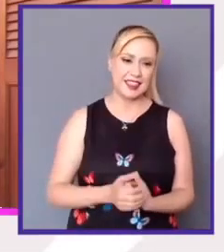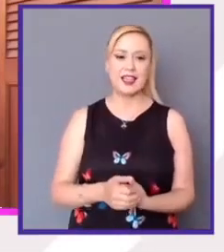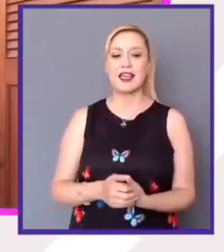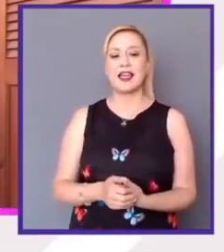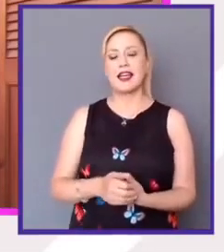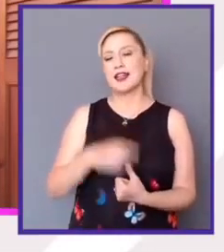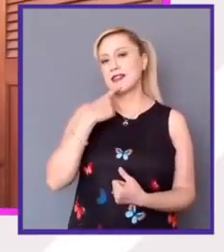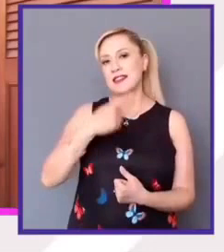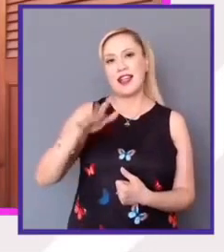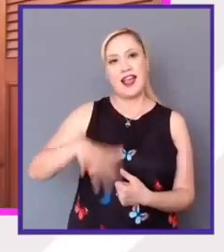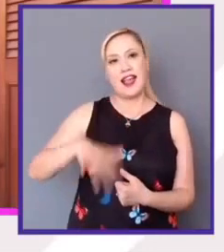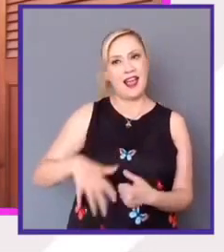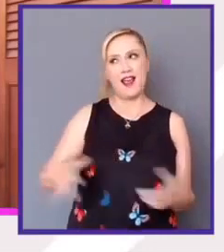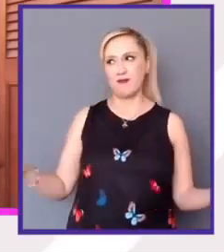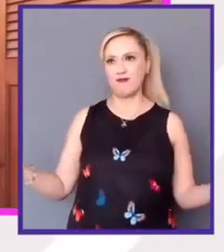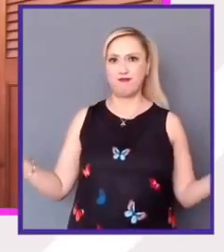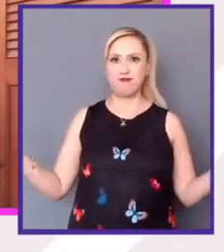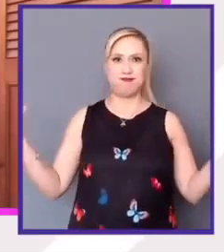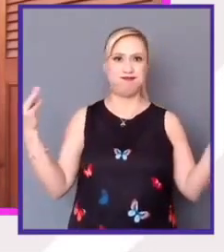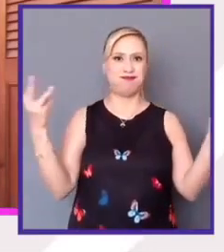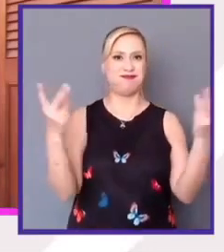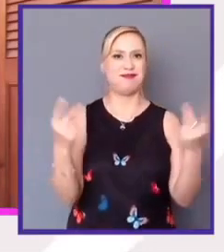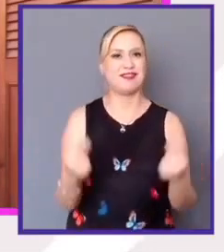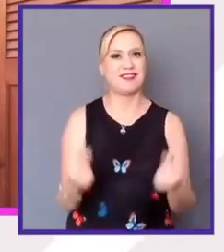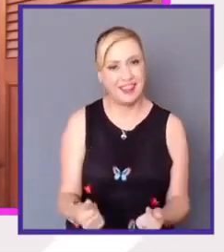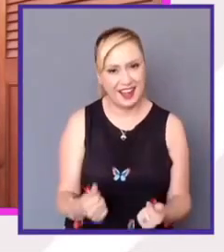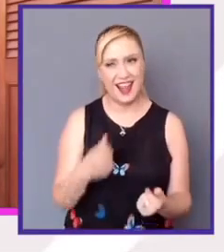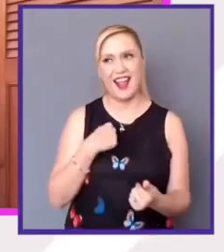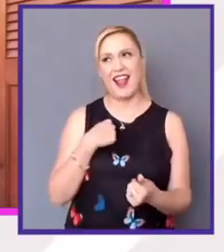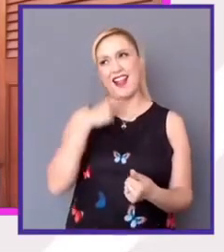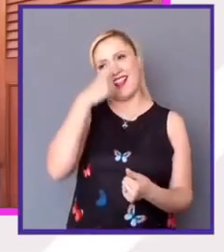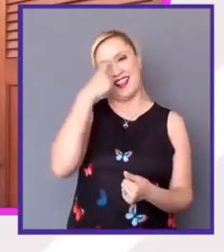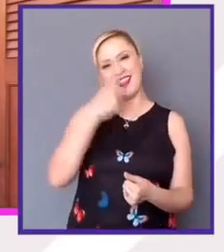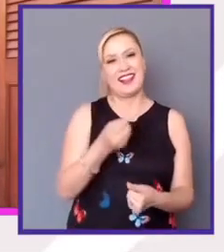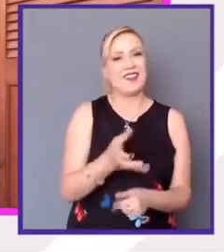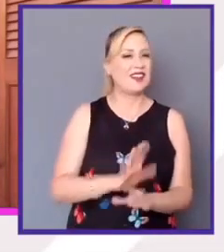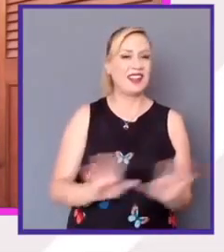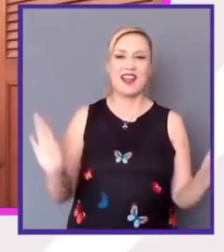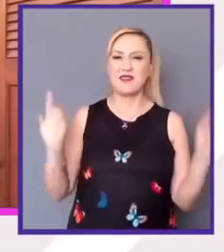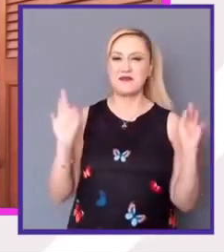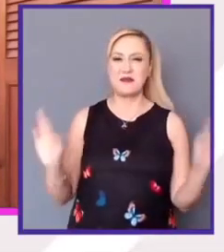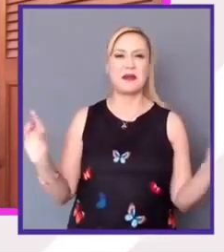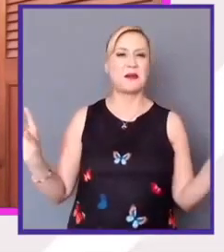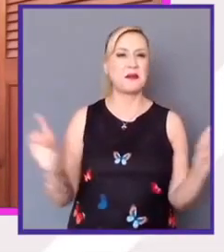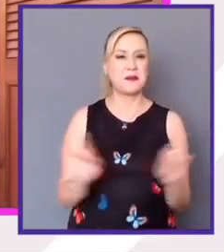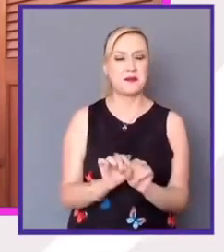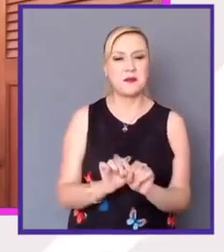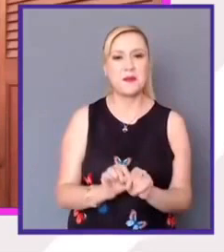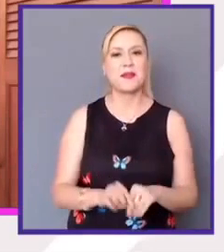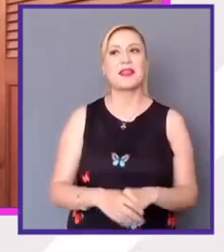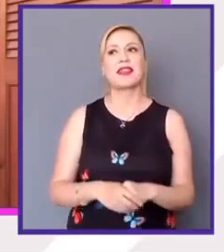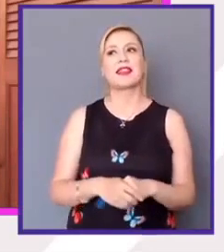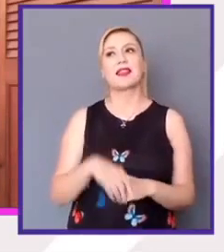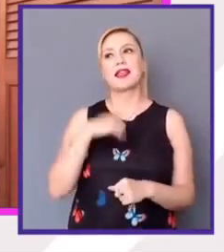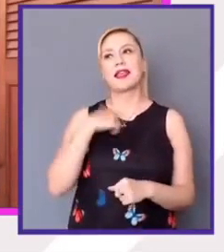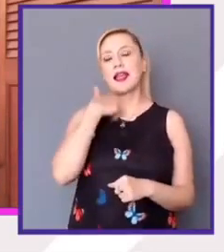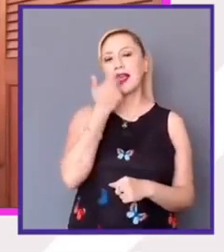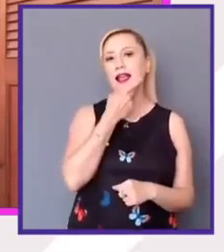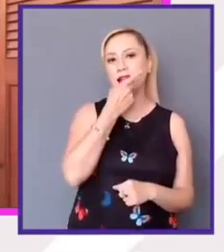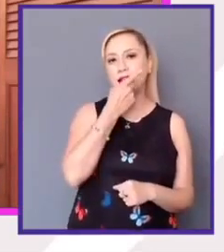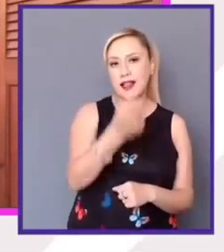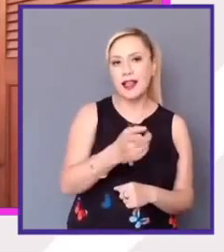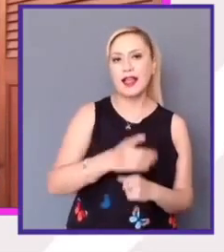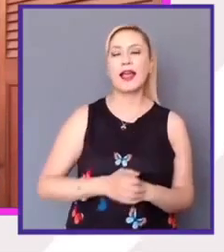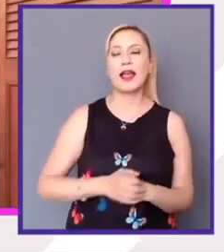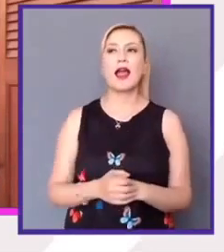dijeron buena parte de lo que yo tenía también anotado, tanto Ángeles como Gina, entonces va a ser más rápido mi cierre. Nada más haría el énfasis